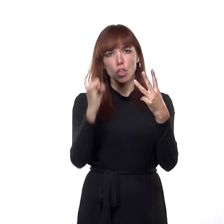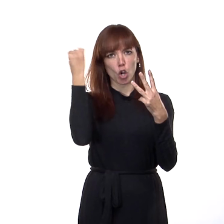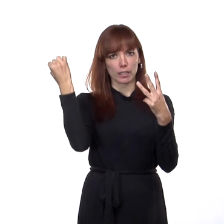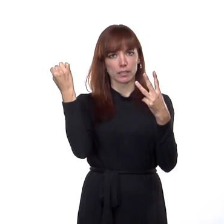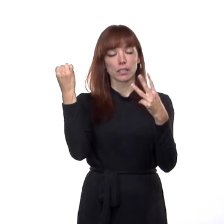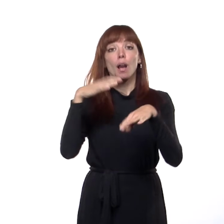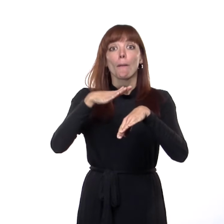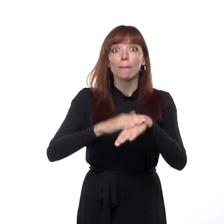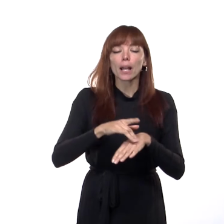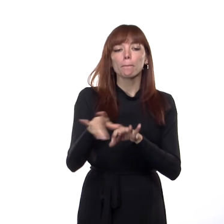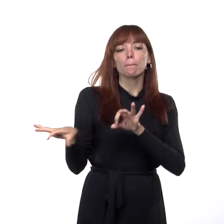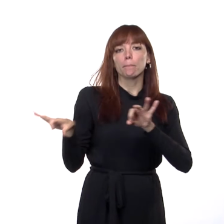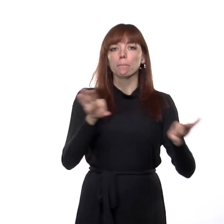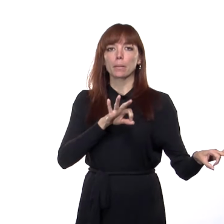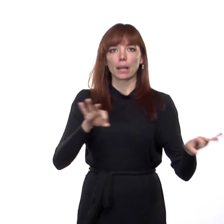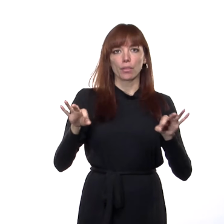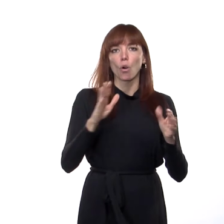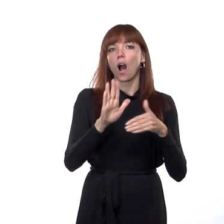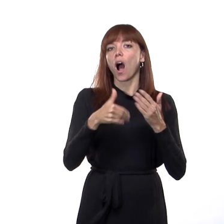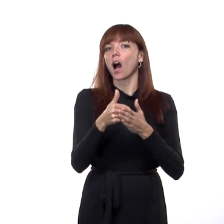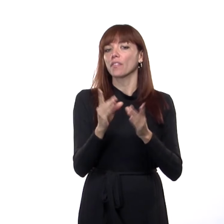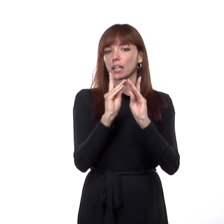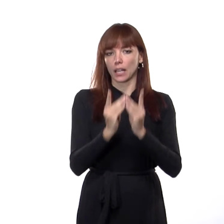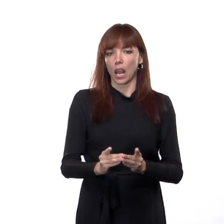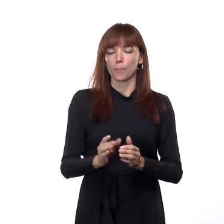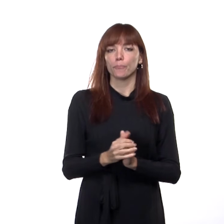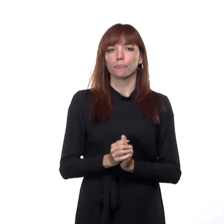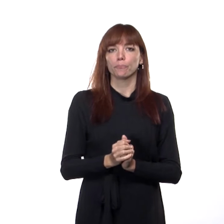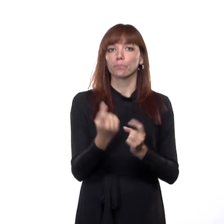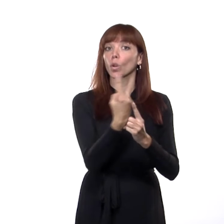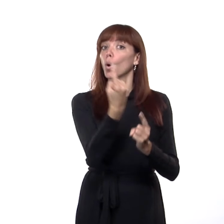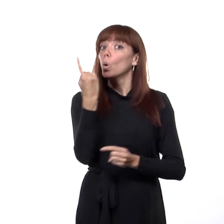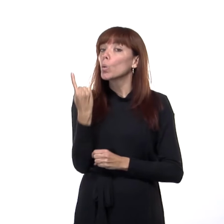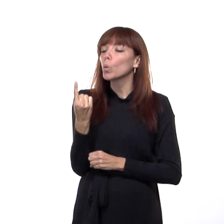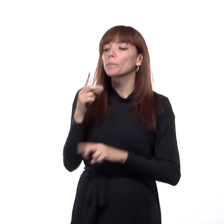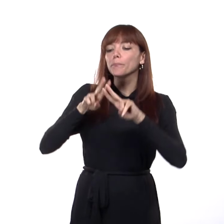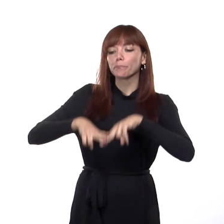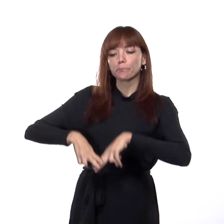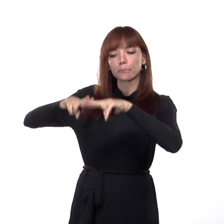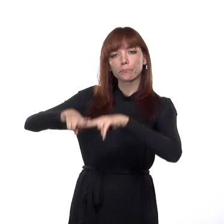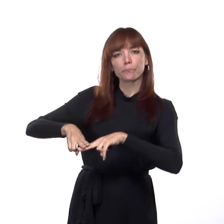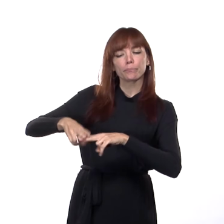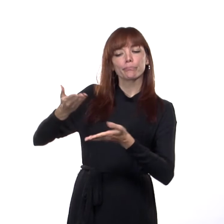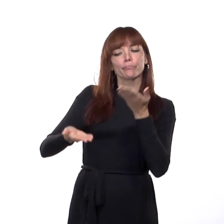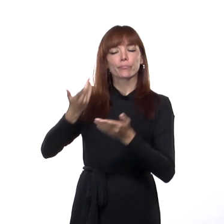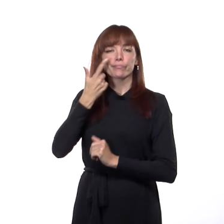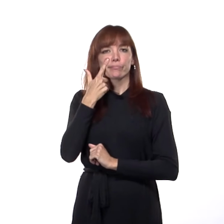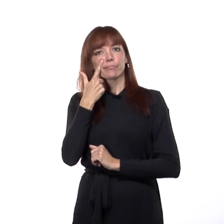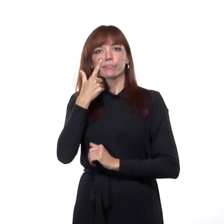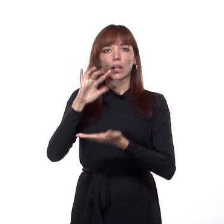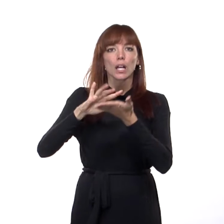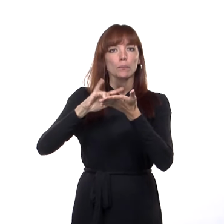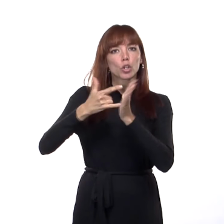llevar a cabo esa preparación hacia la digitalización una de ellas sería evaluar evaluar el riesgo que tienen los proyectos de industria